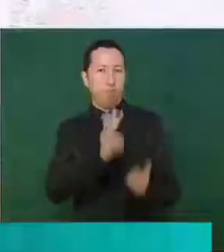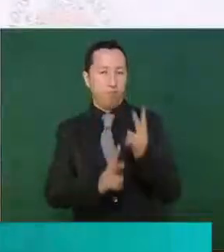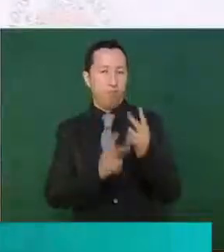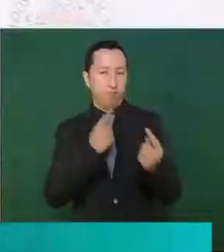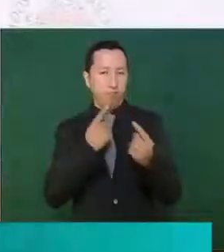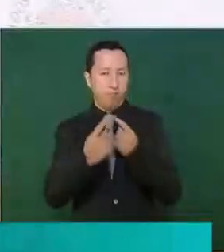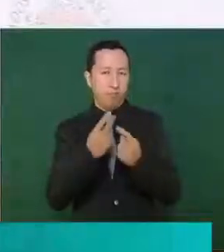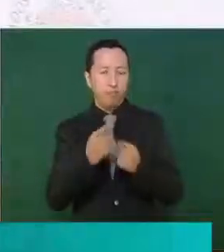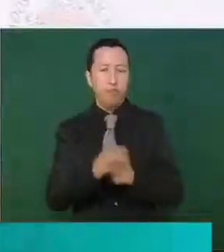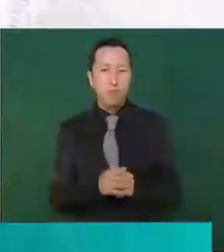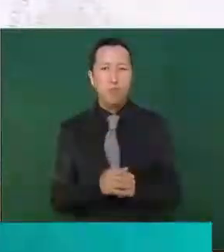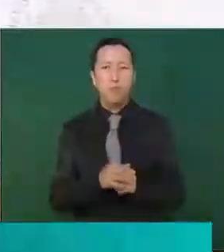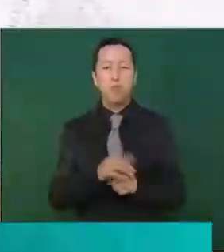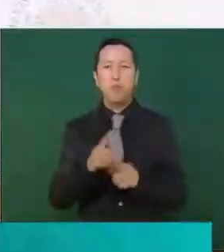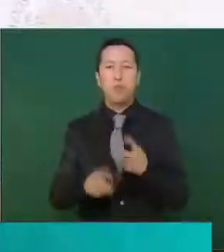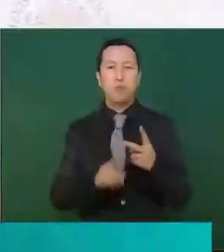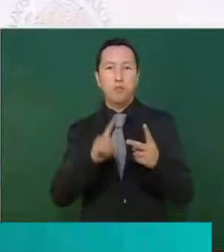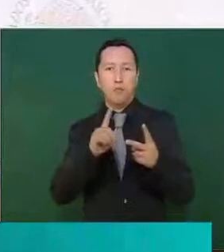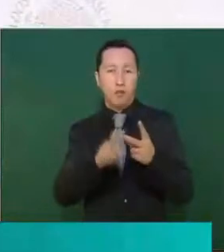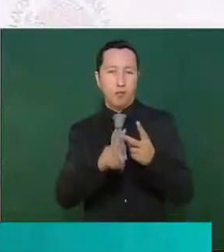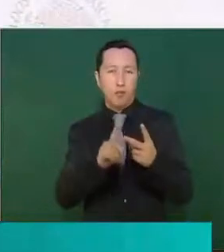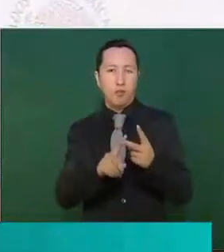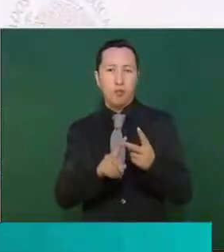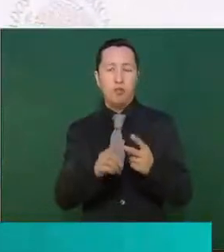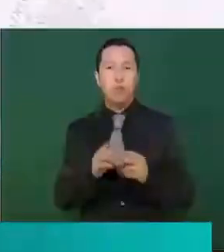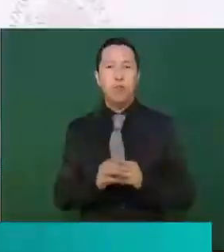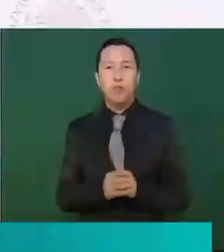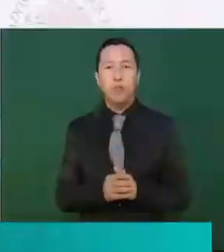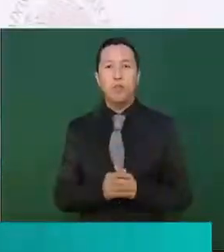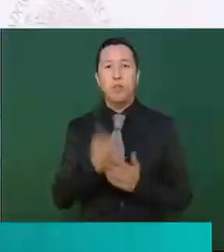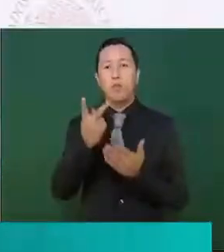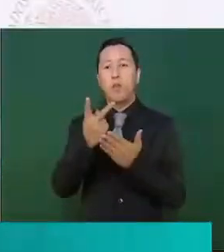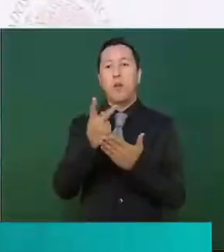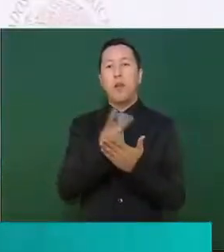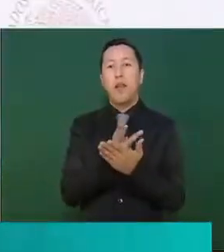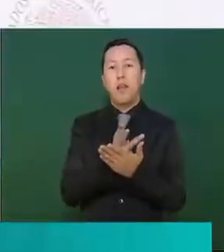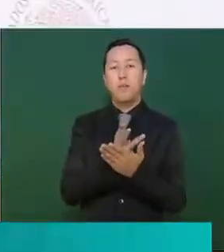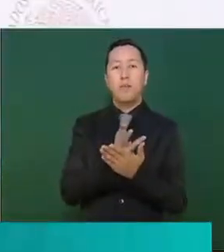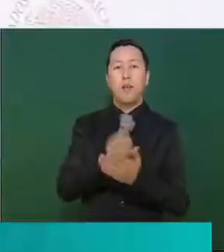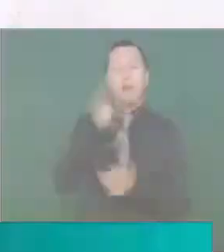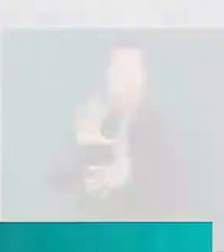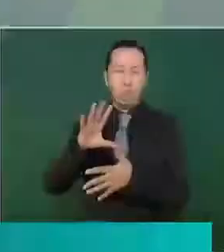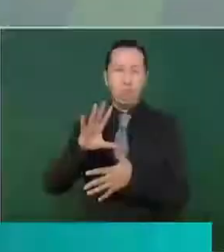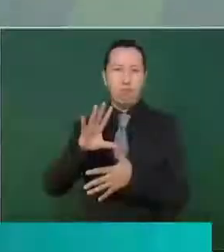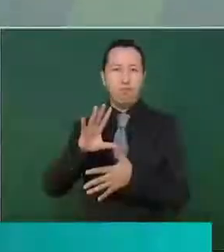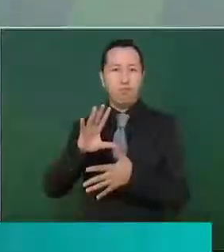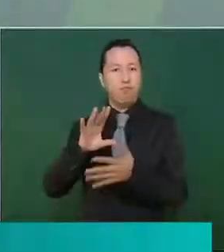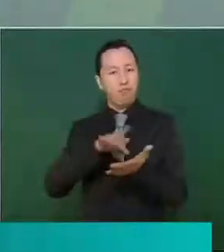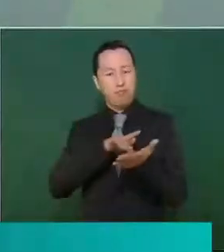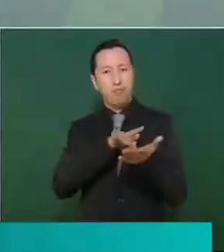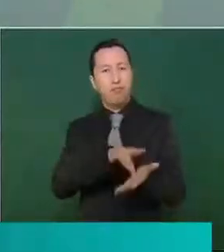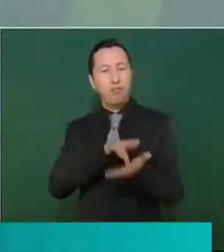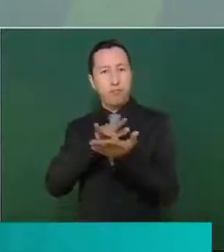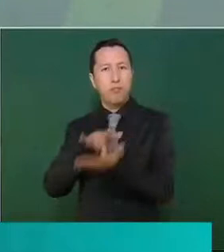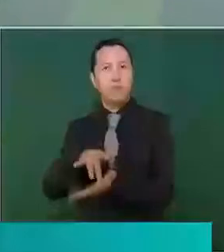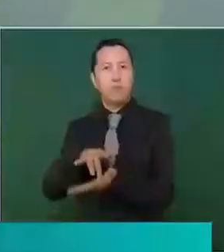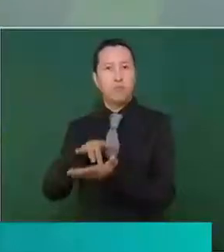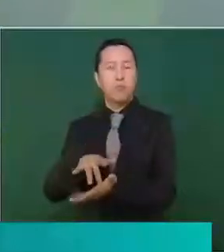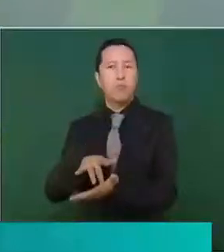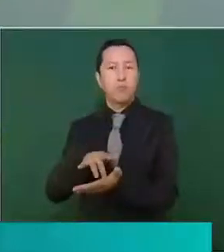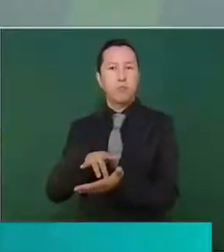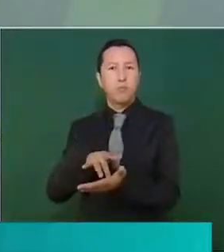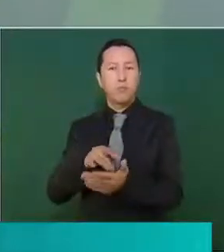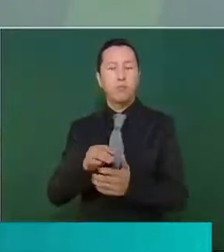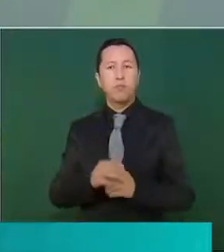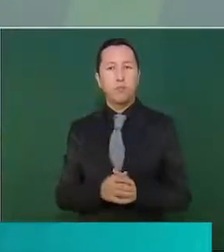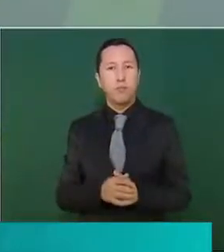inicie un programa de apoyo a los pobres de América Latina y del Caribe, también con el propósito de que la